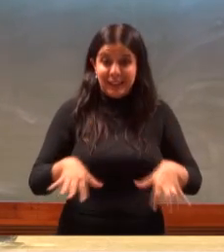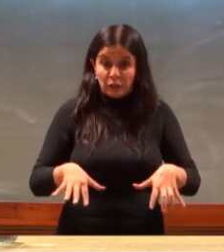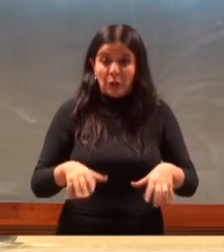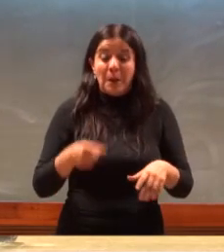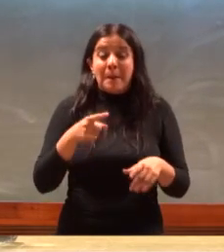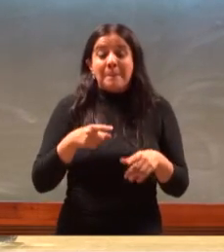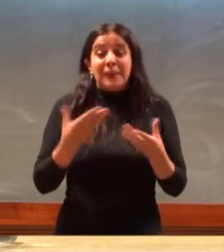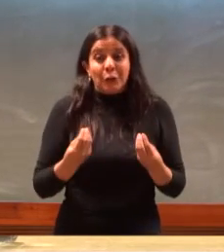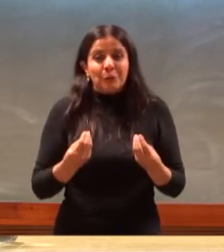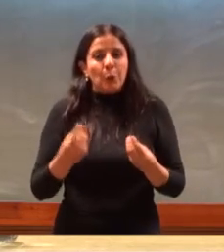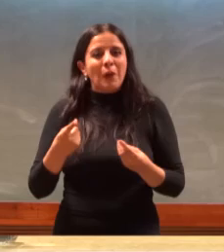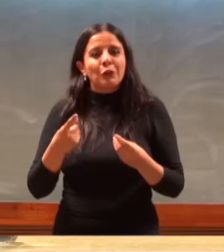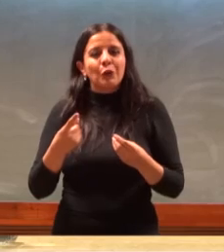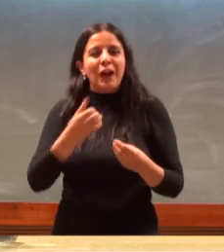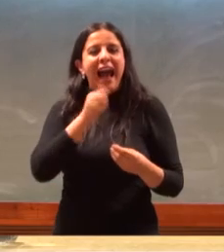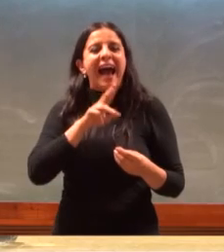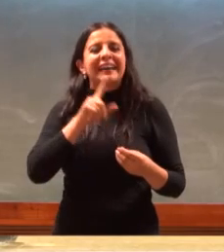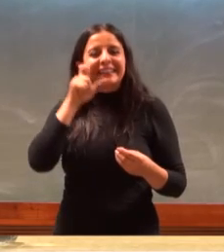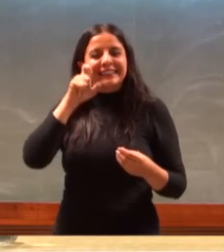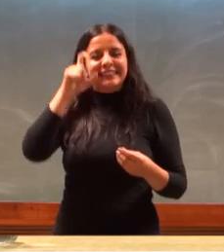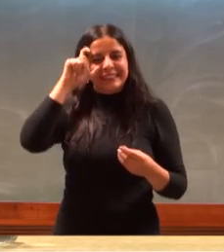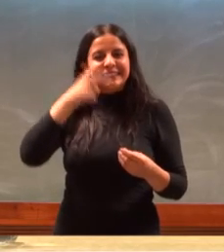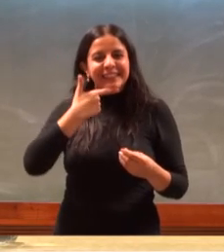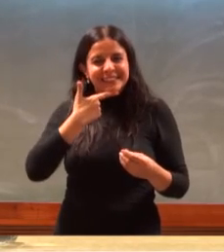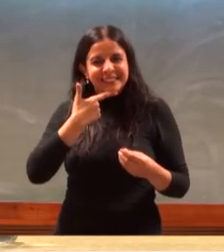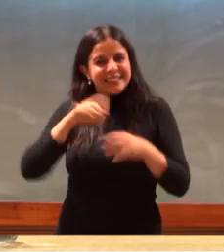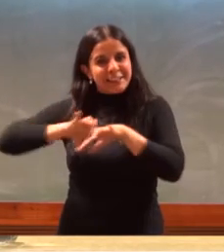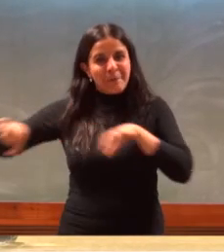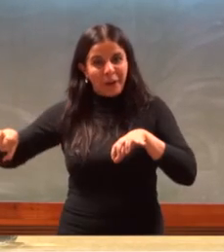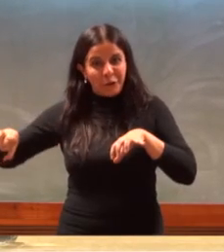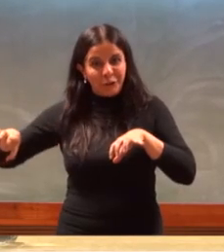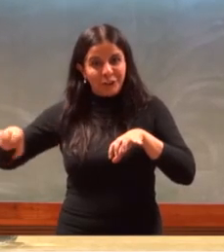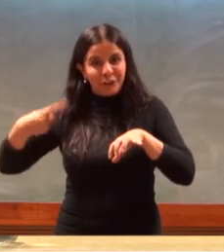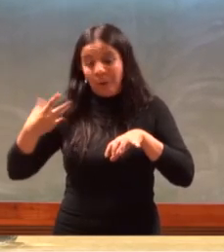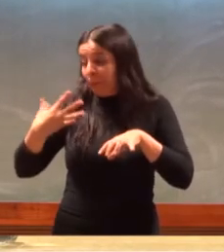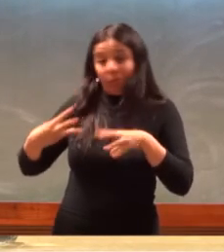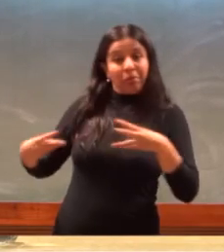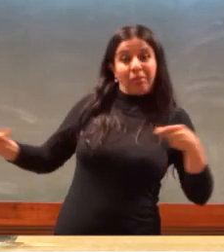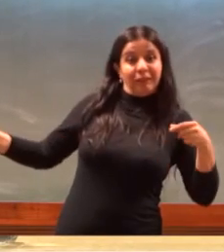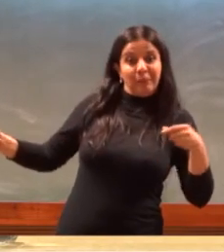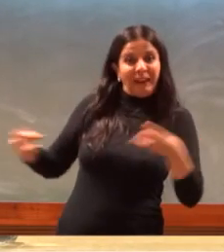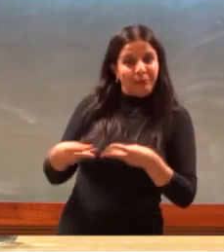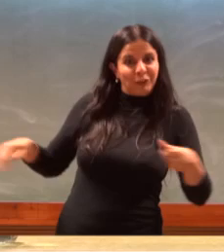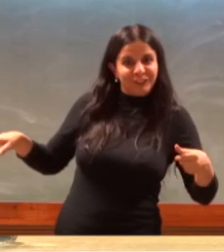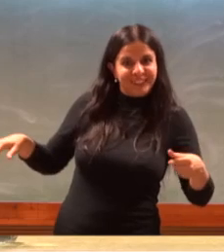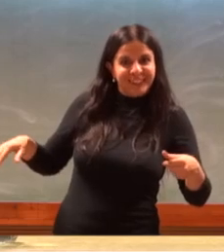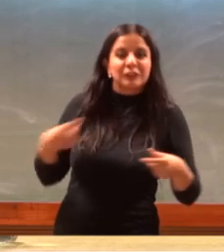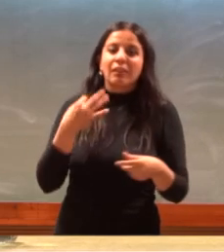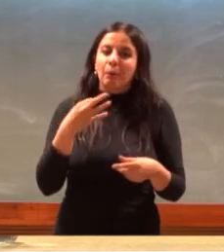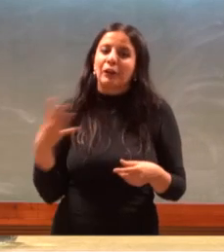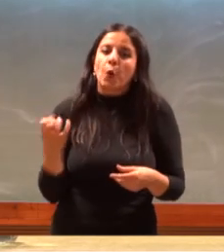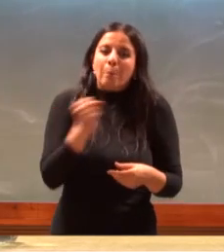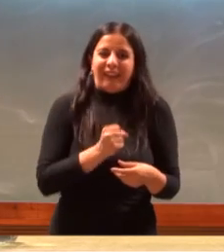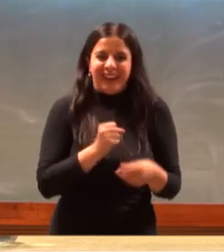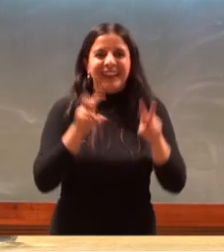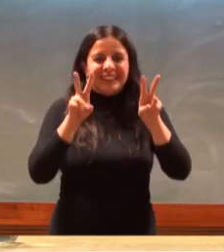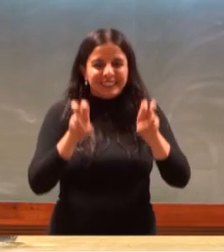artte quedó debilitada y que creemos que hay que impulsar y recuperar ese ese espacio al interior de